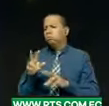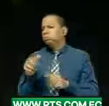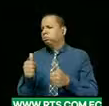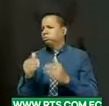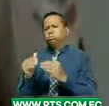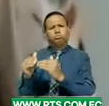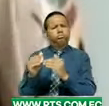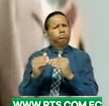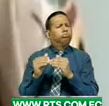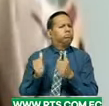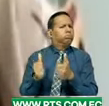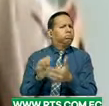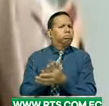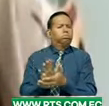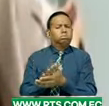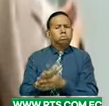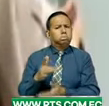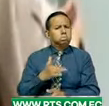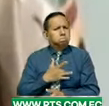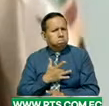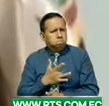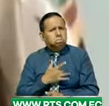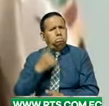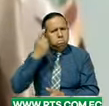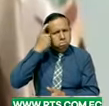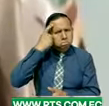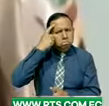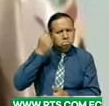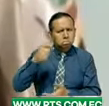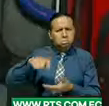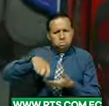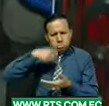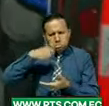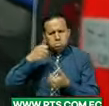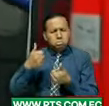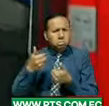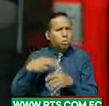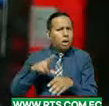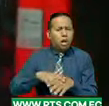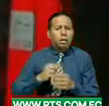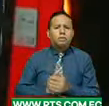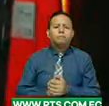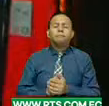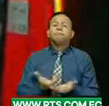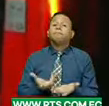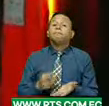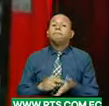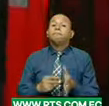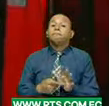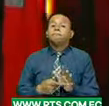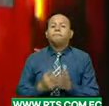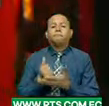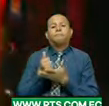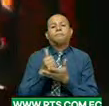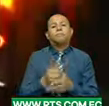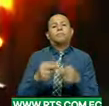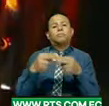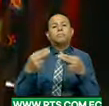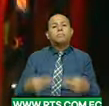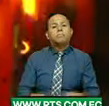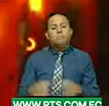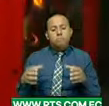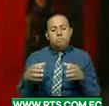estable. La niña está consciente, orientada, se alimenta bien. Es parte de las acciones humanitarias del